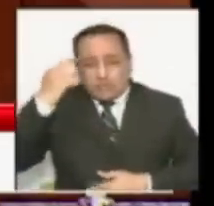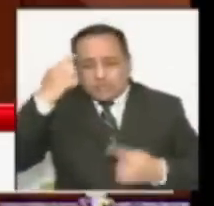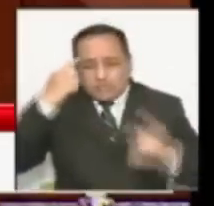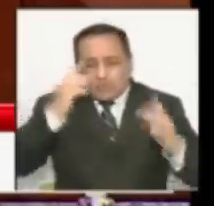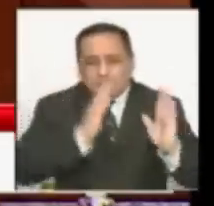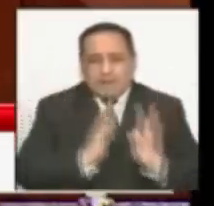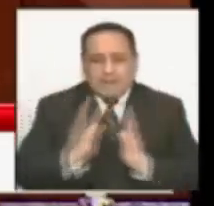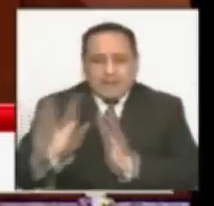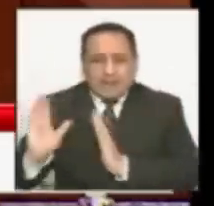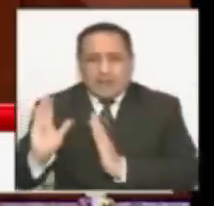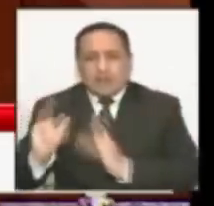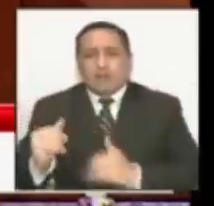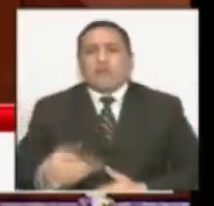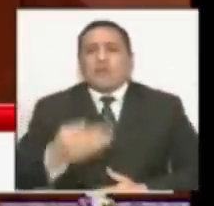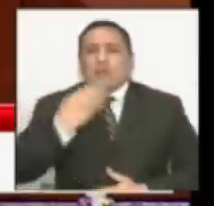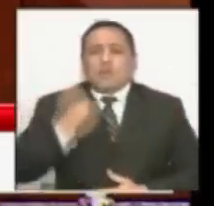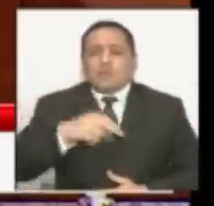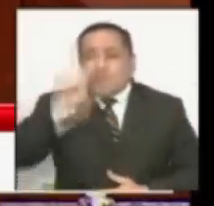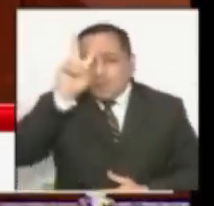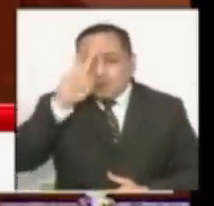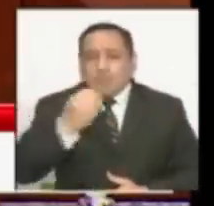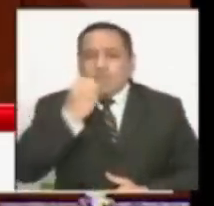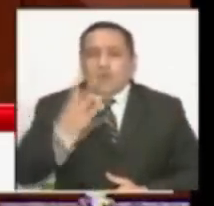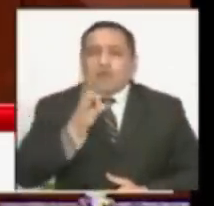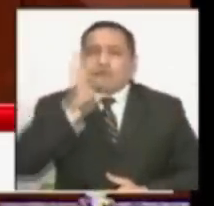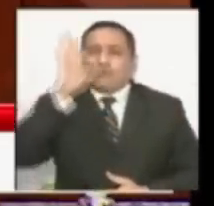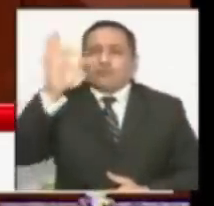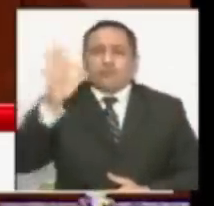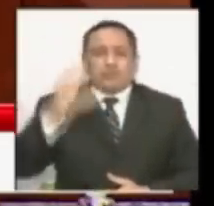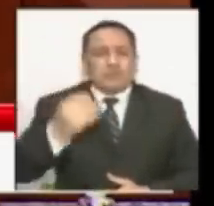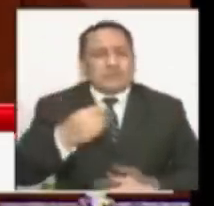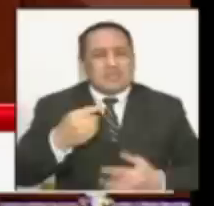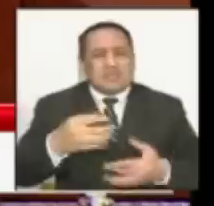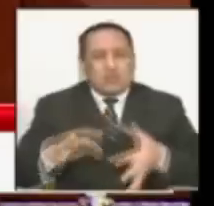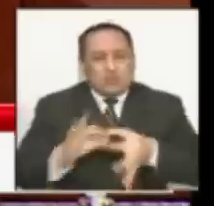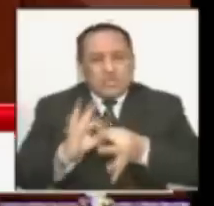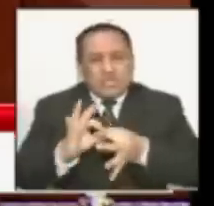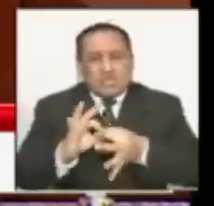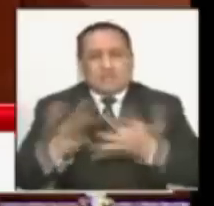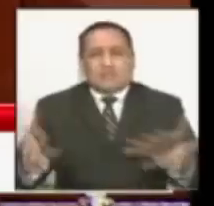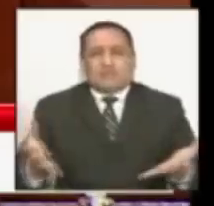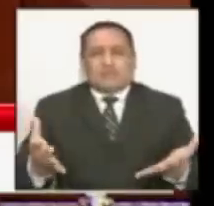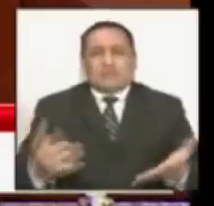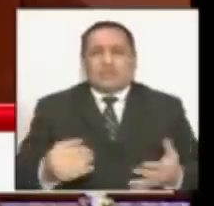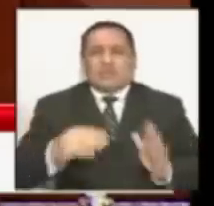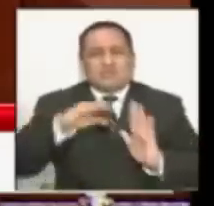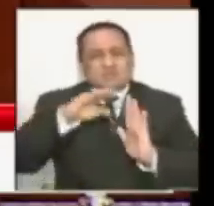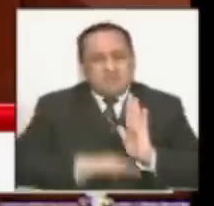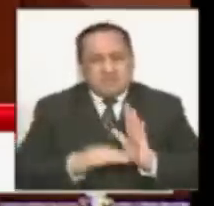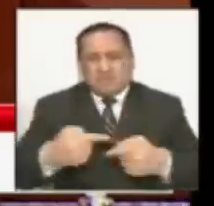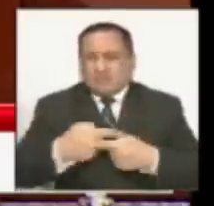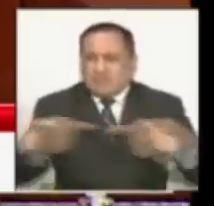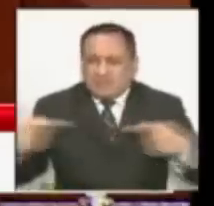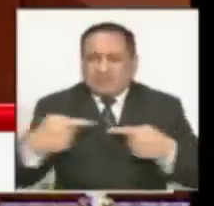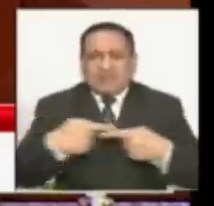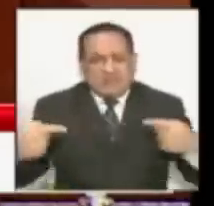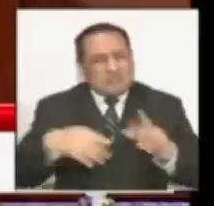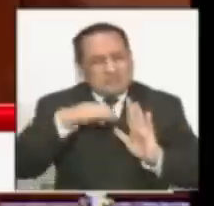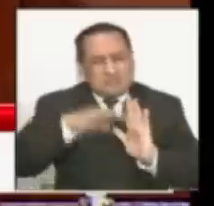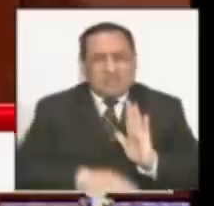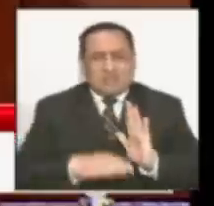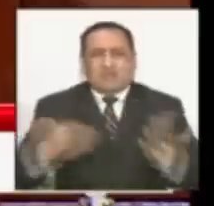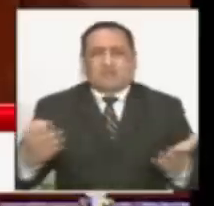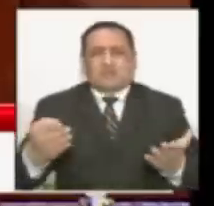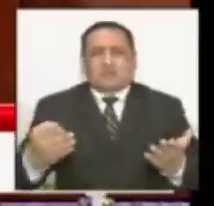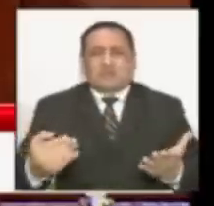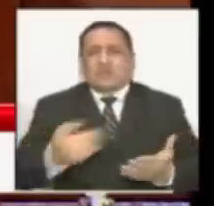permitan construir un Perú mejor, un Perú más unido, un Perú con menos rivalidades, con menos